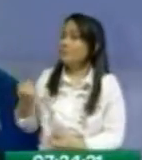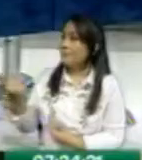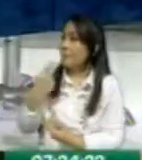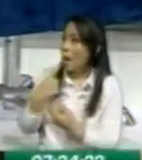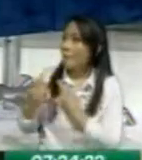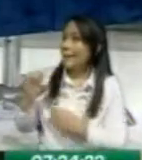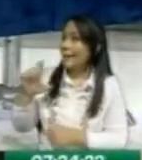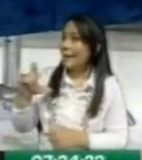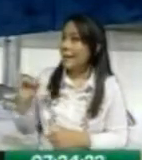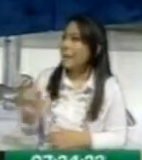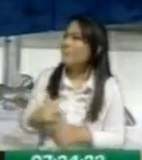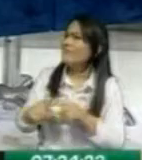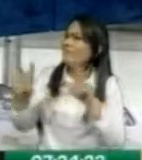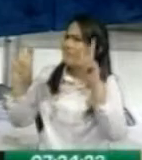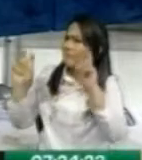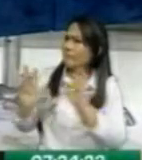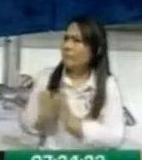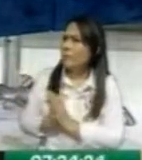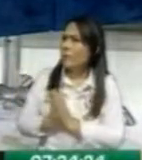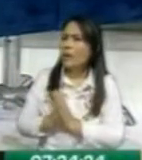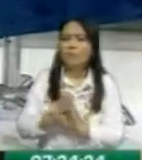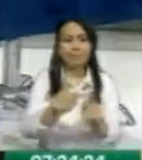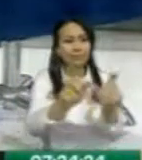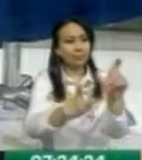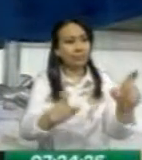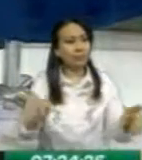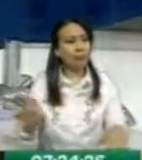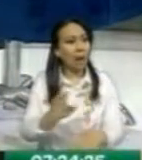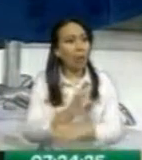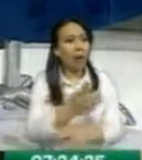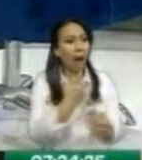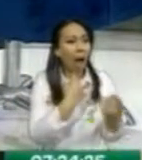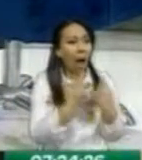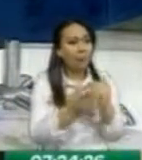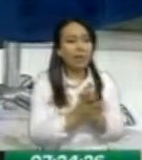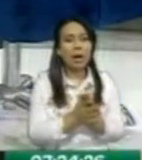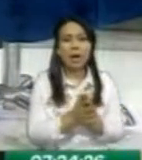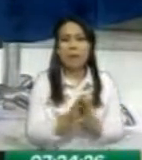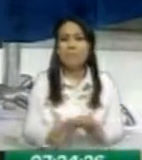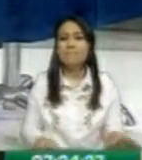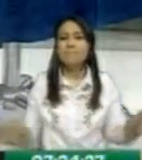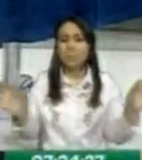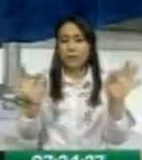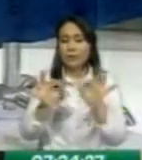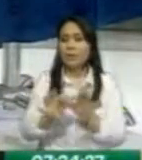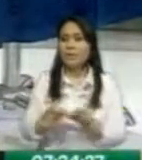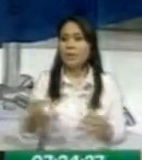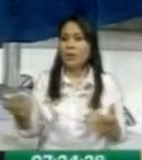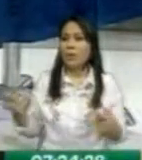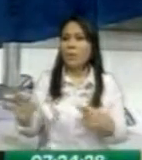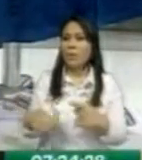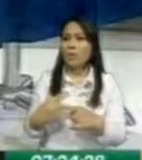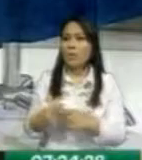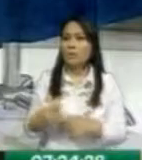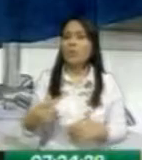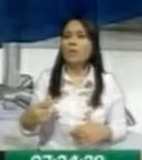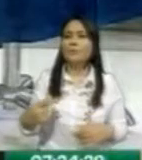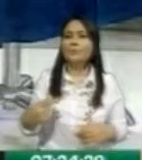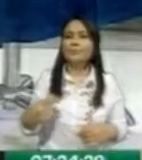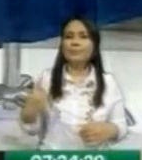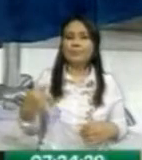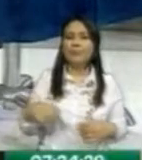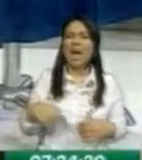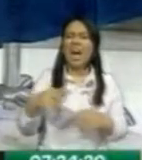No obstante, hay sectores importantes de la población ecuatoriana que sostienen que precisamente a raíz de que entró en vigencia la tabla